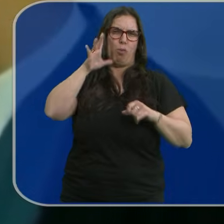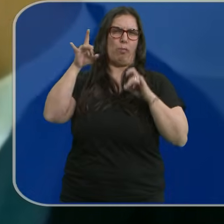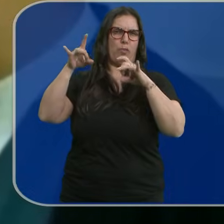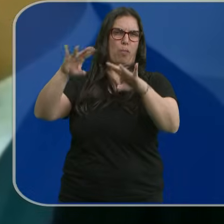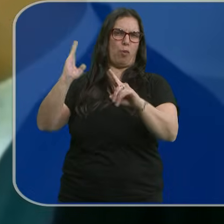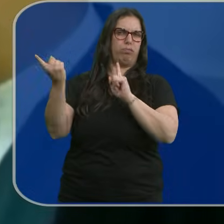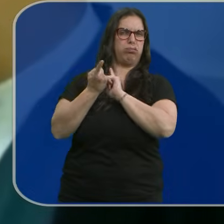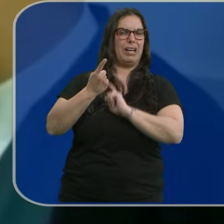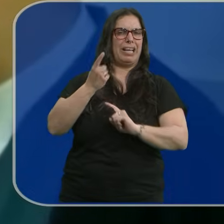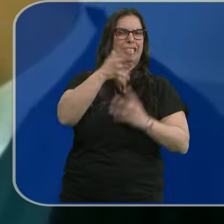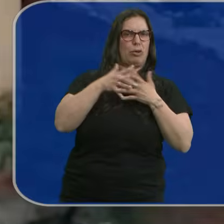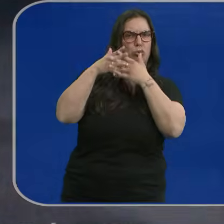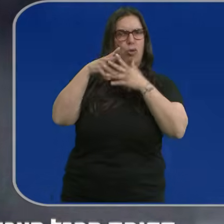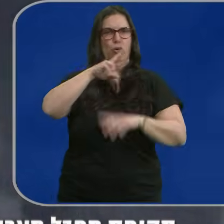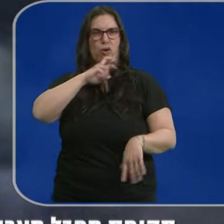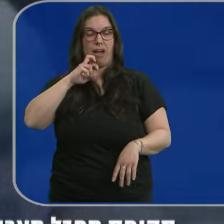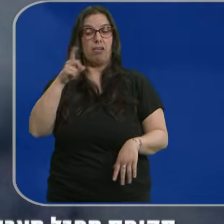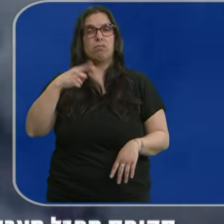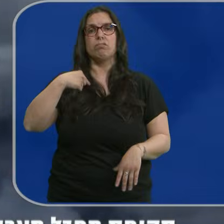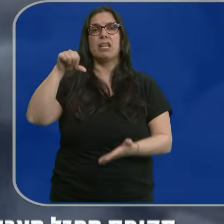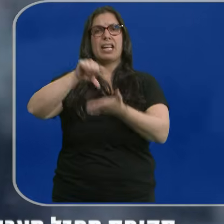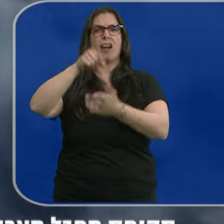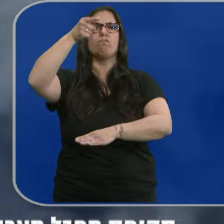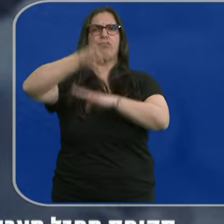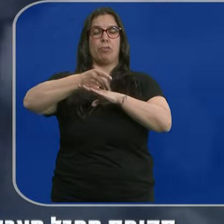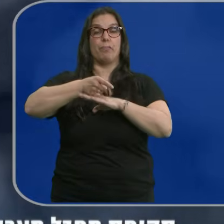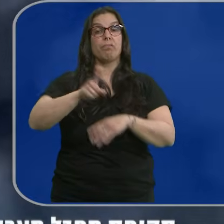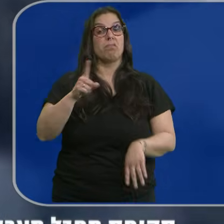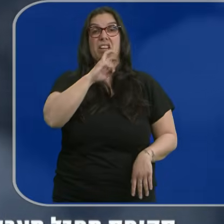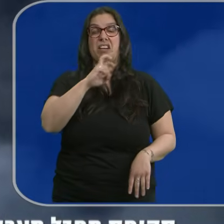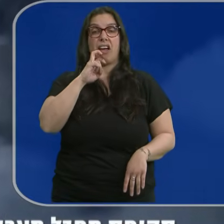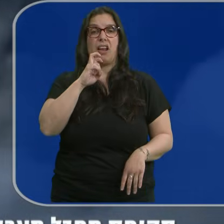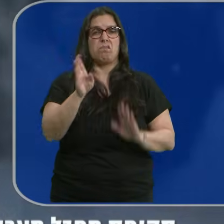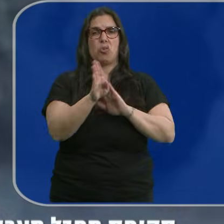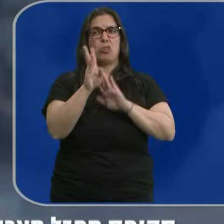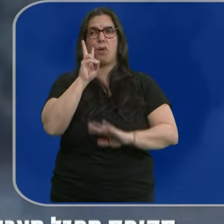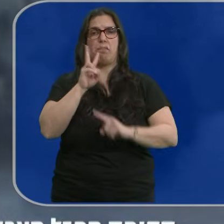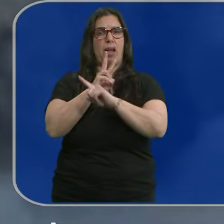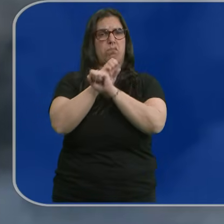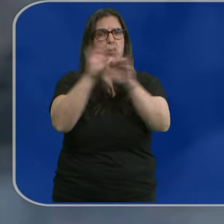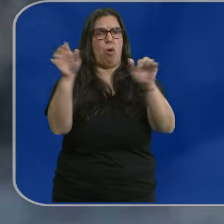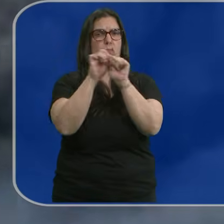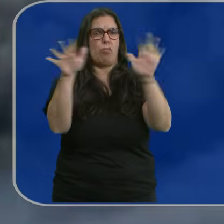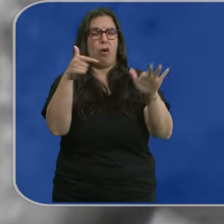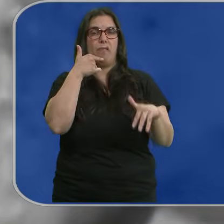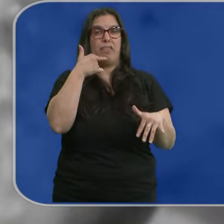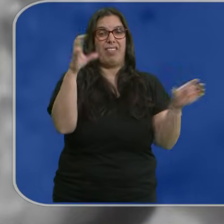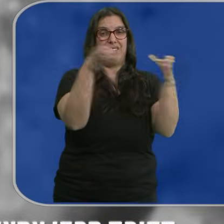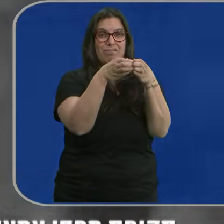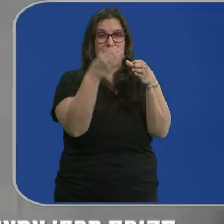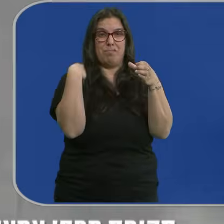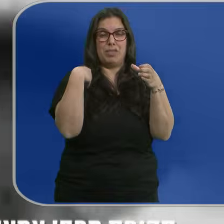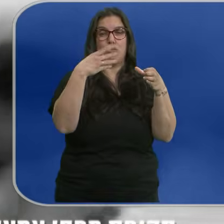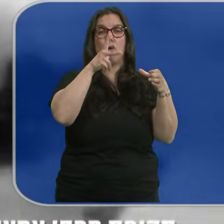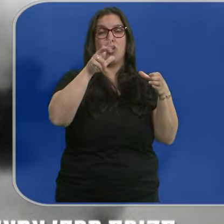bombardeos de Estados Unidos e Israel. Es la exigencia de Irán, pero Israel sigue mostrando imágenes como estas en las que dice acabar con células de Hezbollah